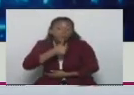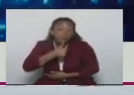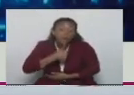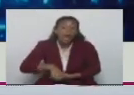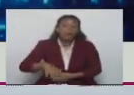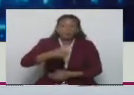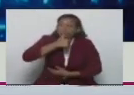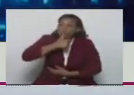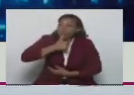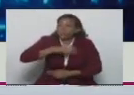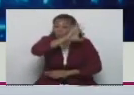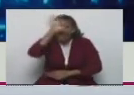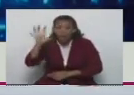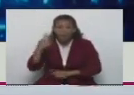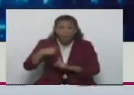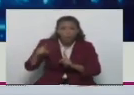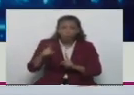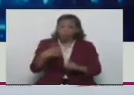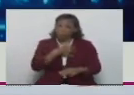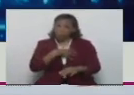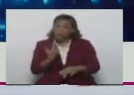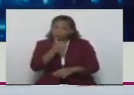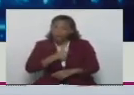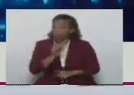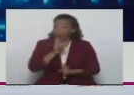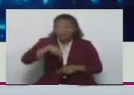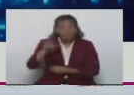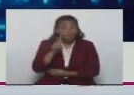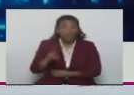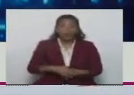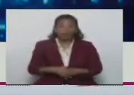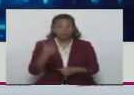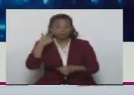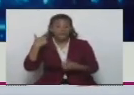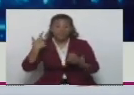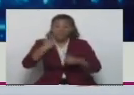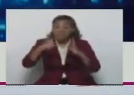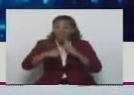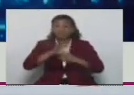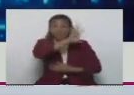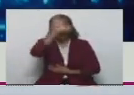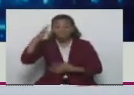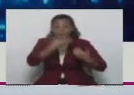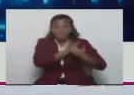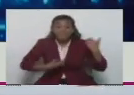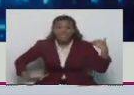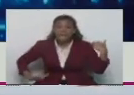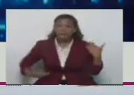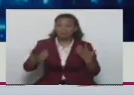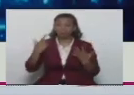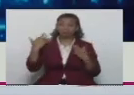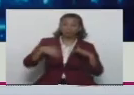aguante. Porque le vendieron Iván Duque, Sebastián Piñera, que en paz descanse, y todos ellos le